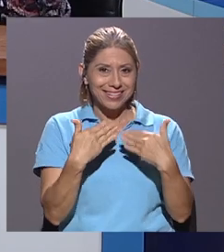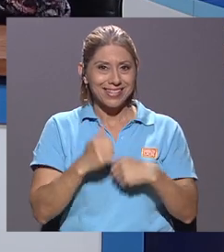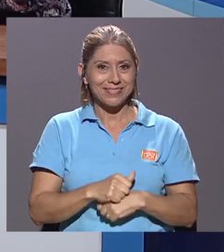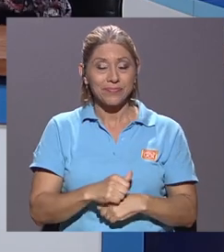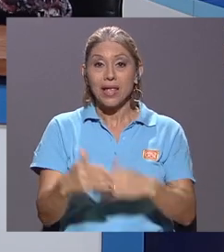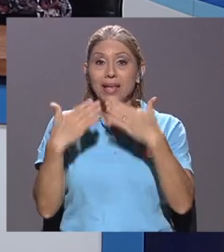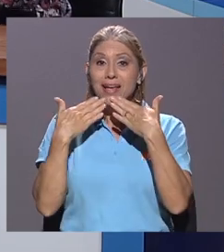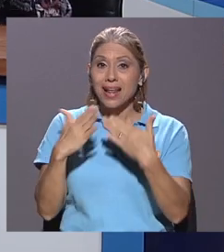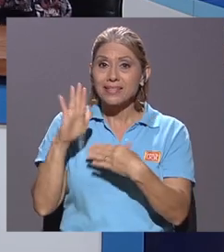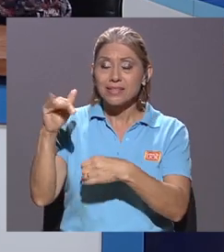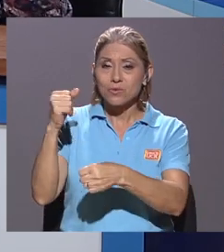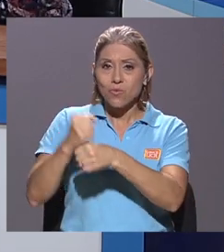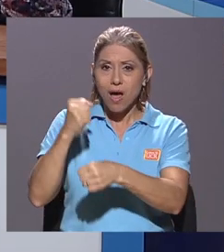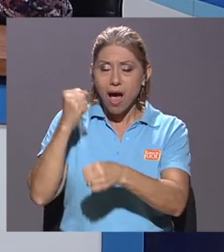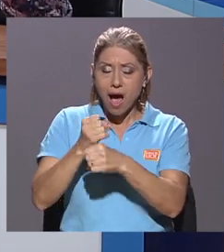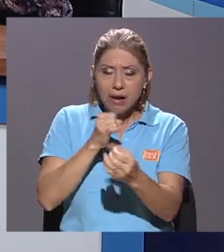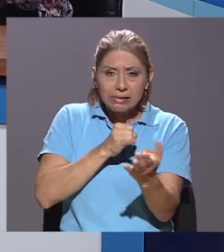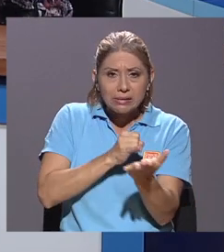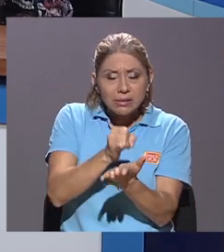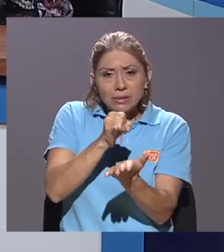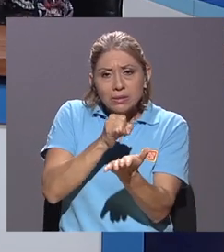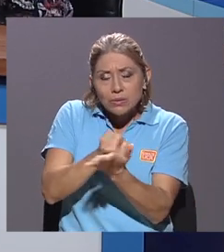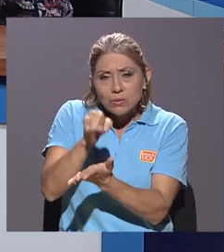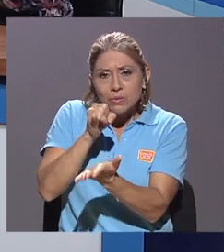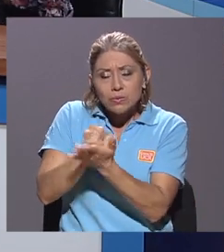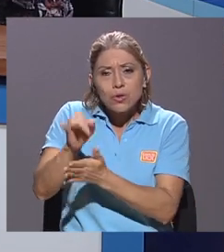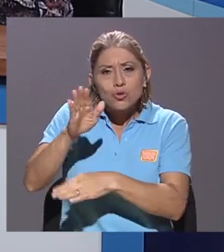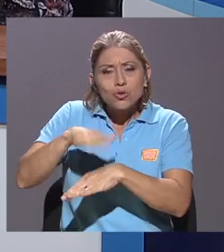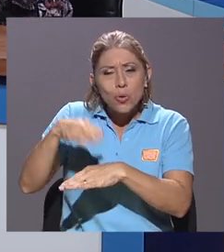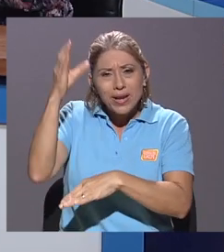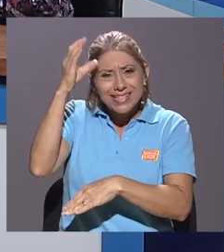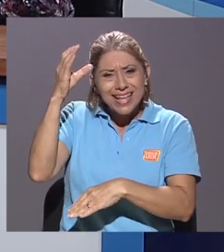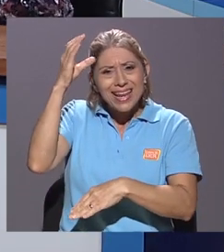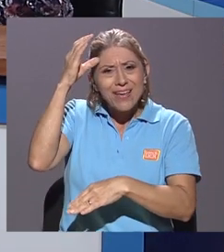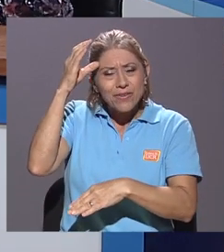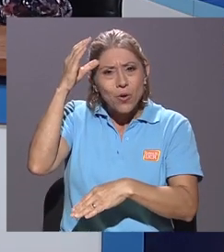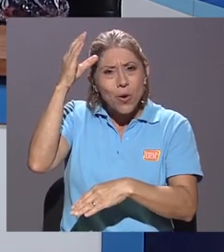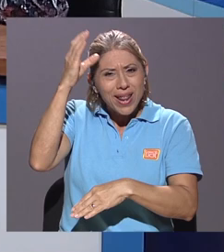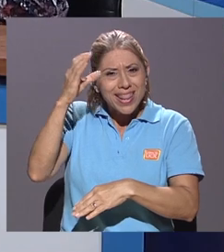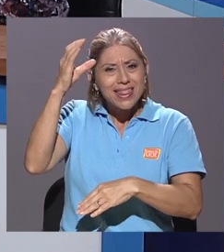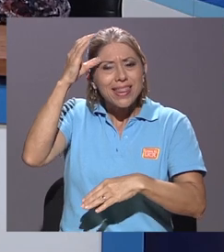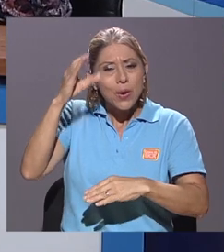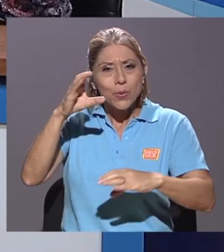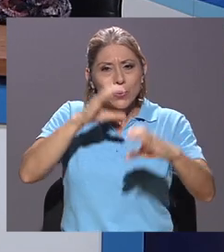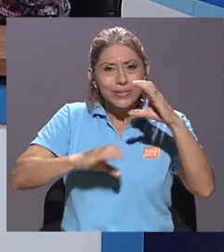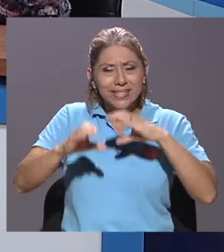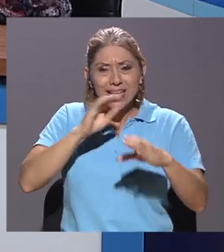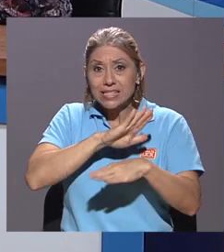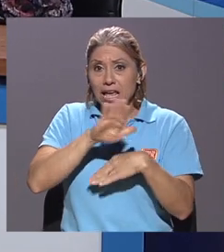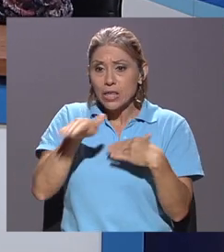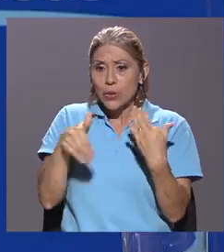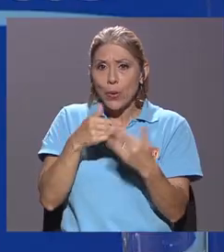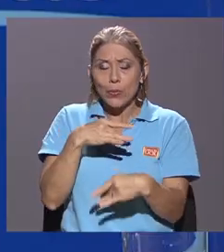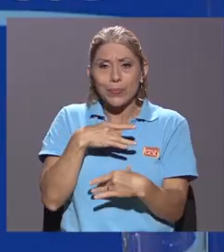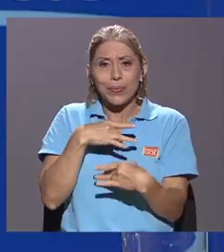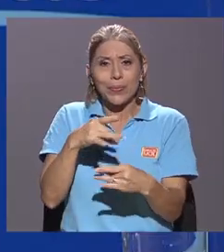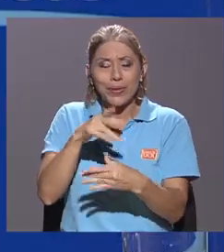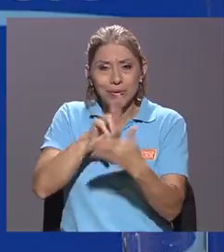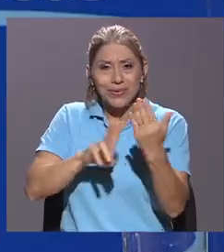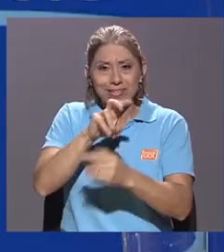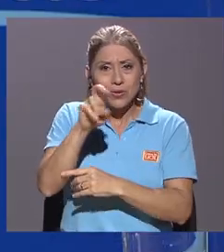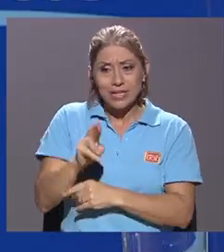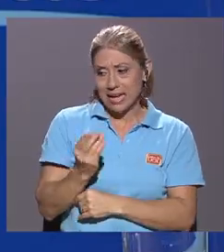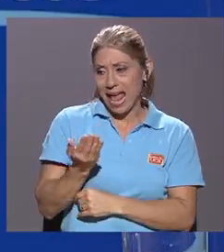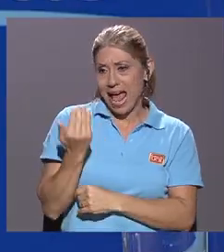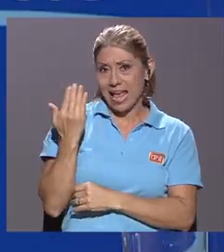que haces en investigación sobre el cerebro sobre la neurociencia y todo este campo tan interesante la universidad de costa rica tuvimos hace